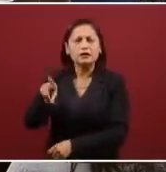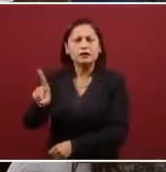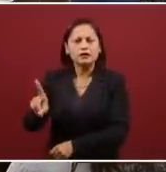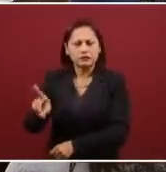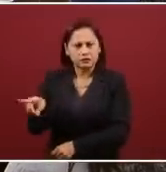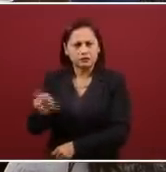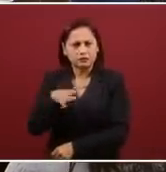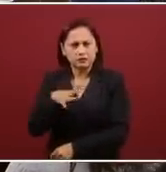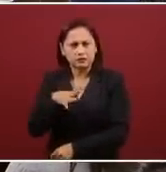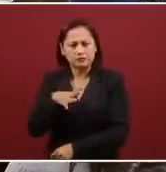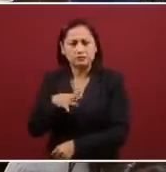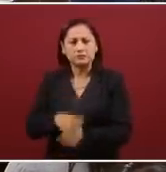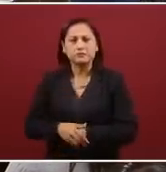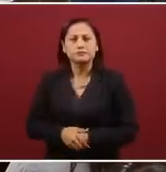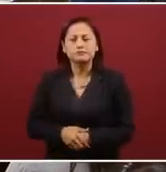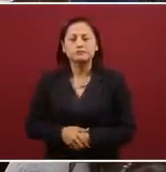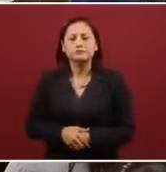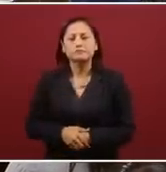Me gustaría